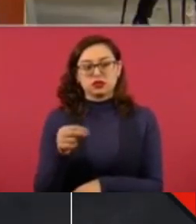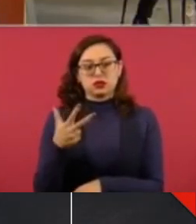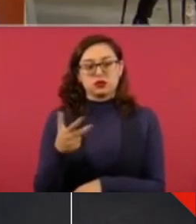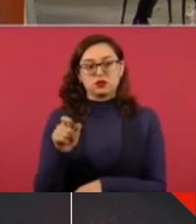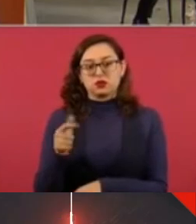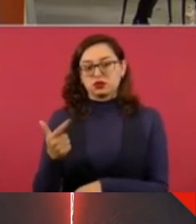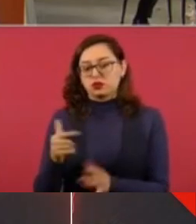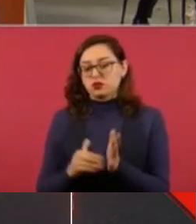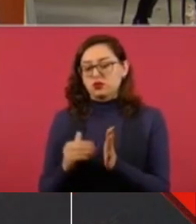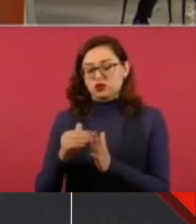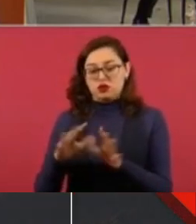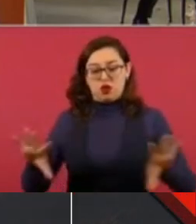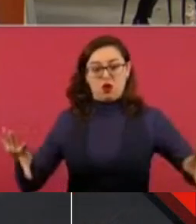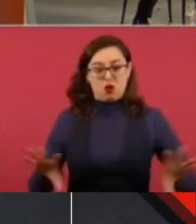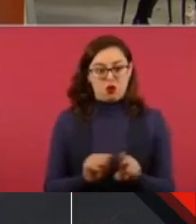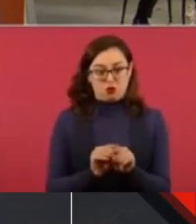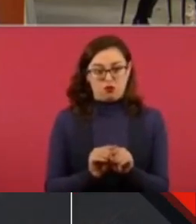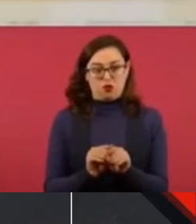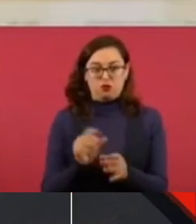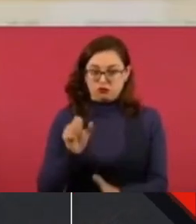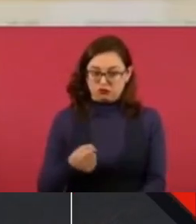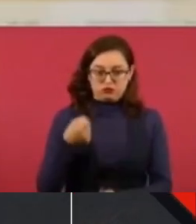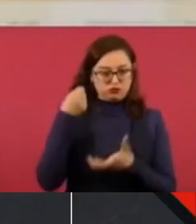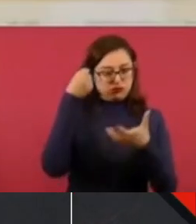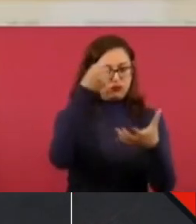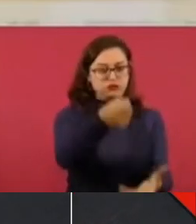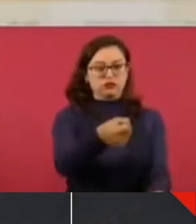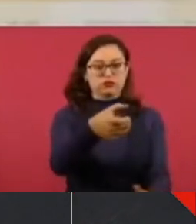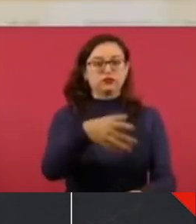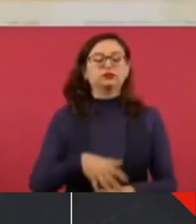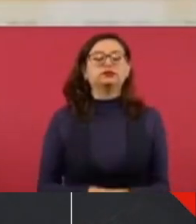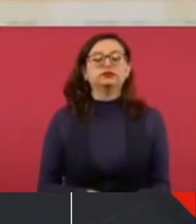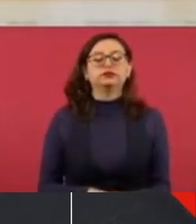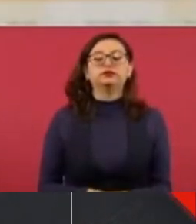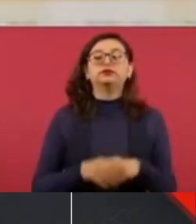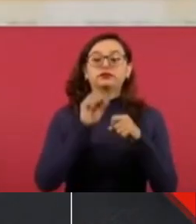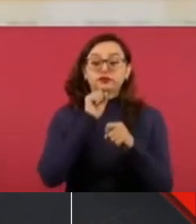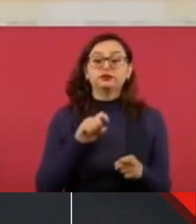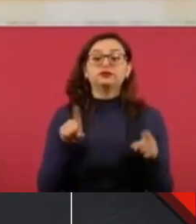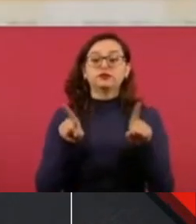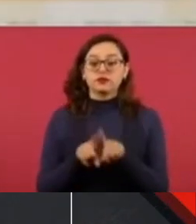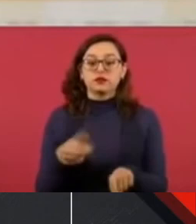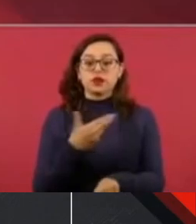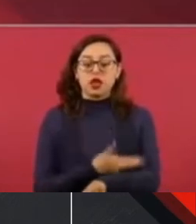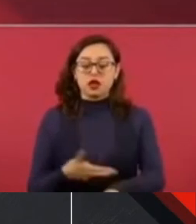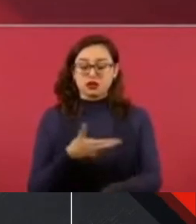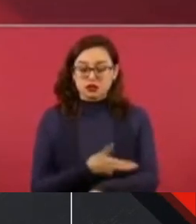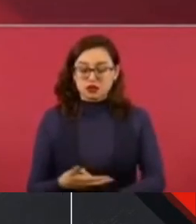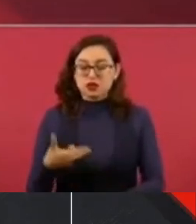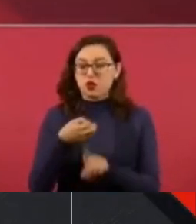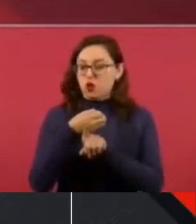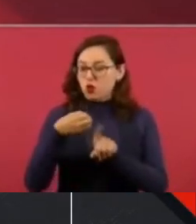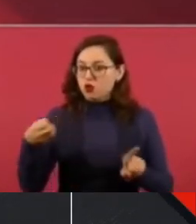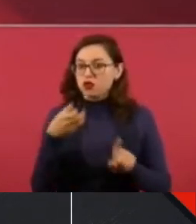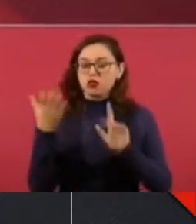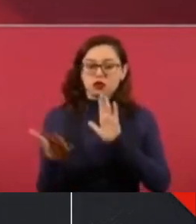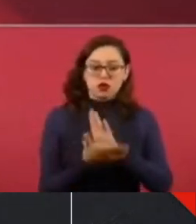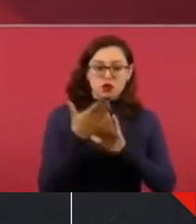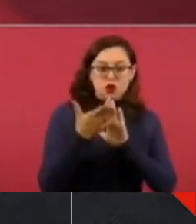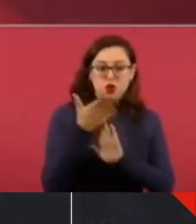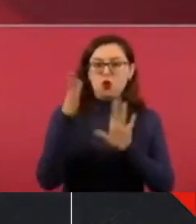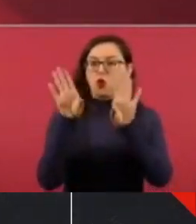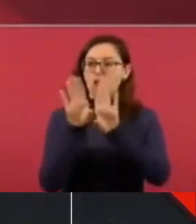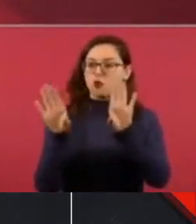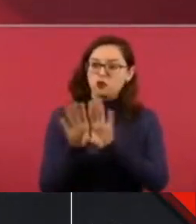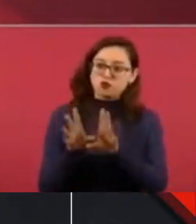584.7 millones de pesos. El gobierno federal también está apoyando la parte técnica para que se termine la construcción